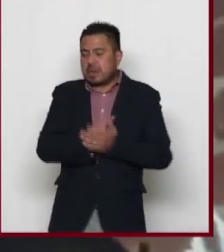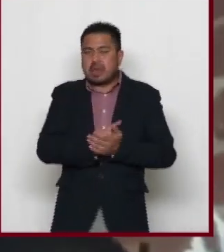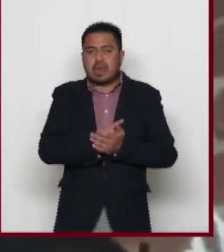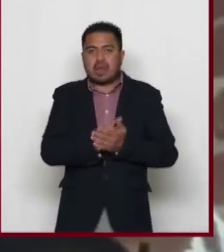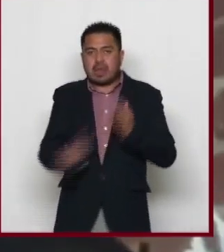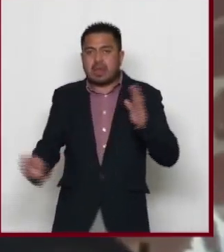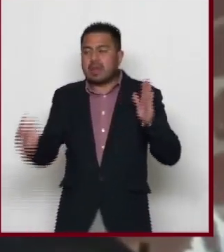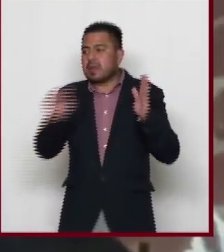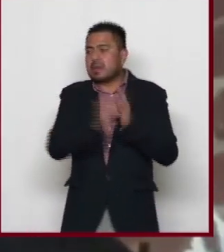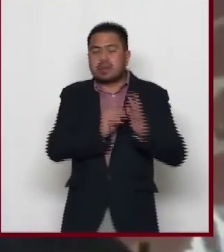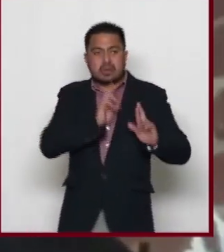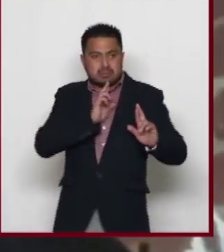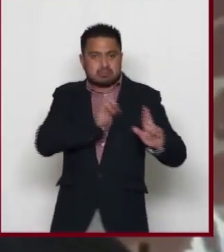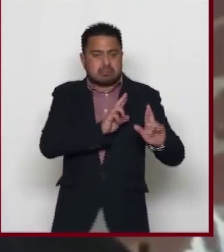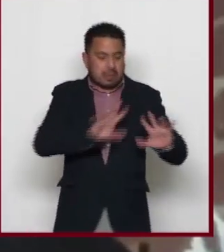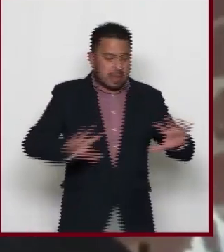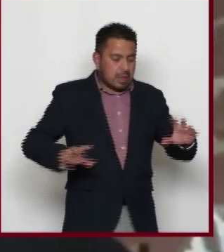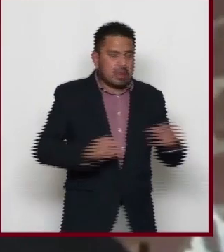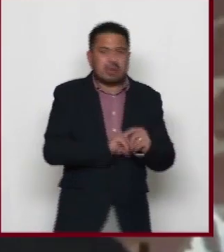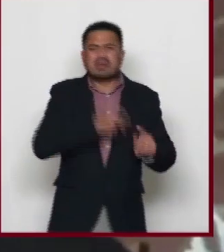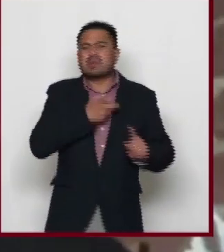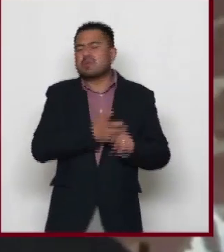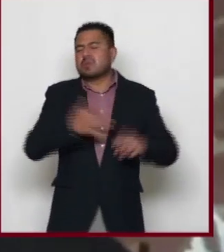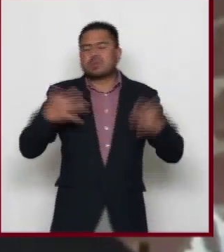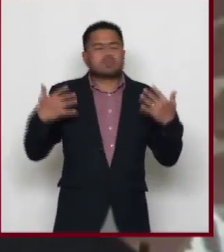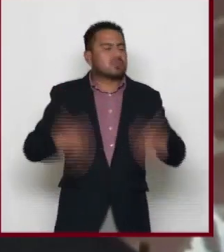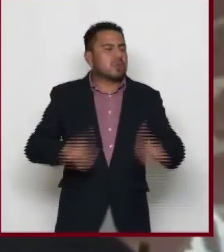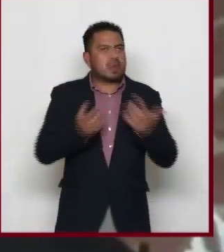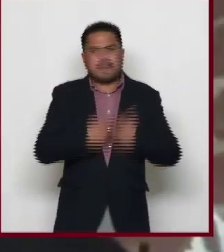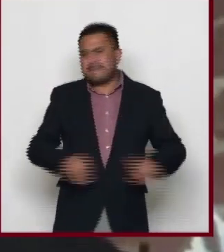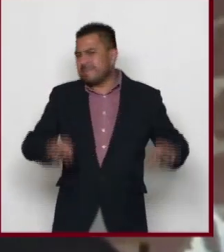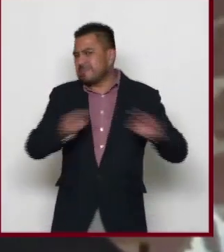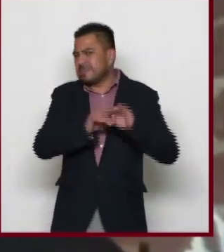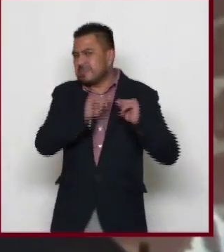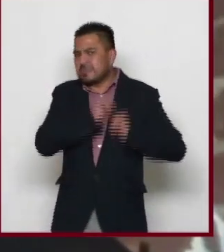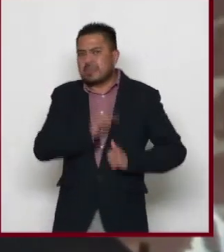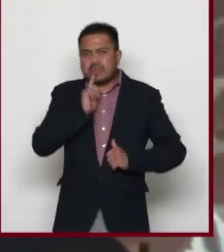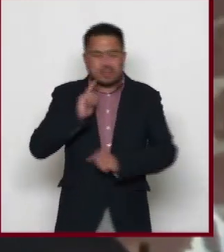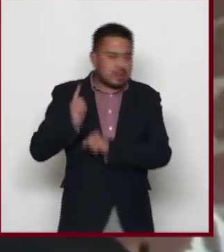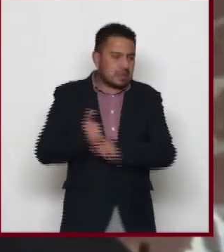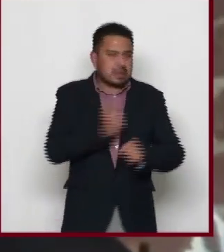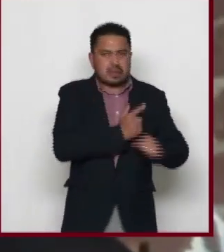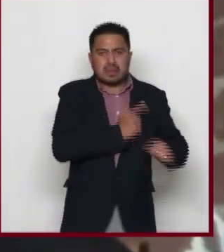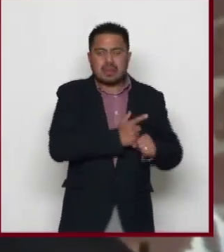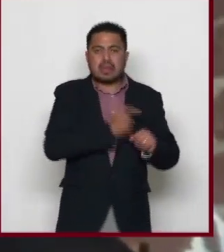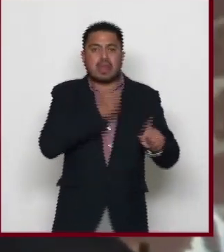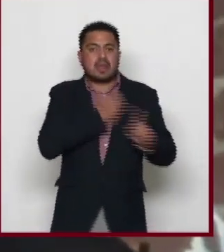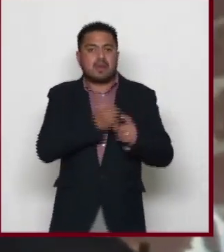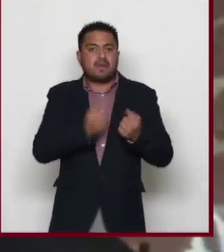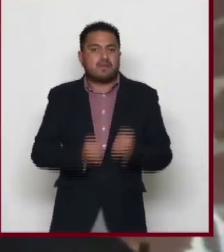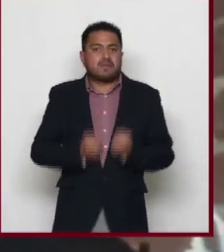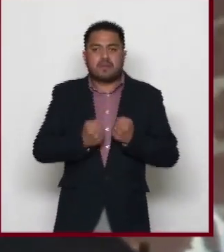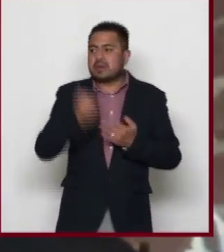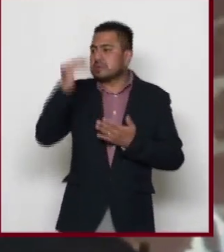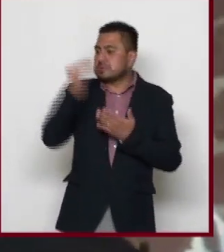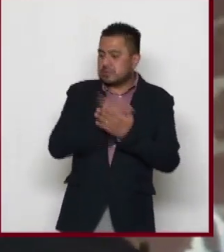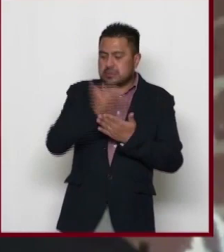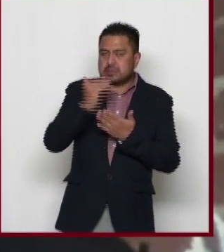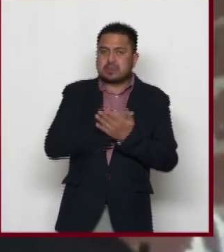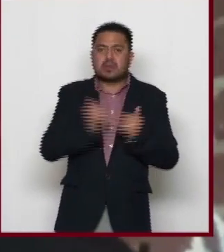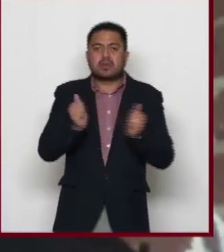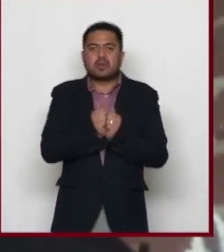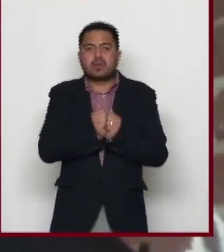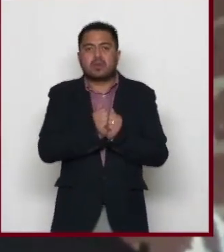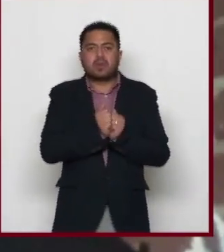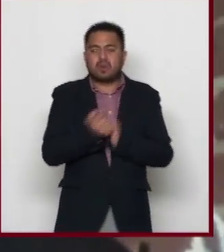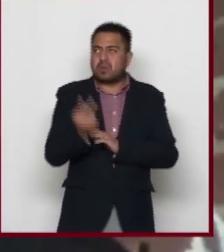dos. Esto es la tercera ley de Newton, la acción y la reacción. Eso es muy, muy, muy importante, darse